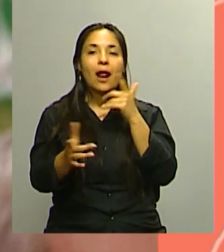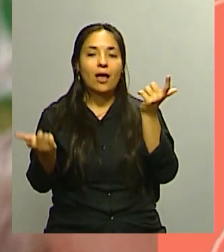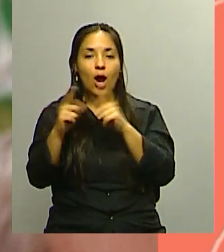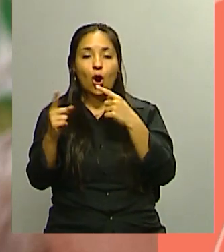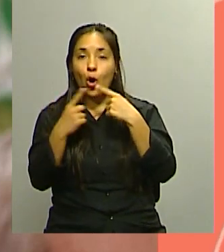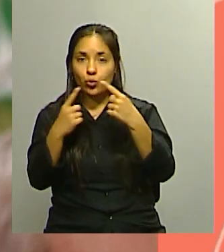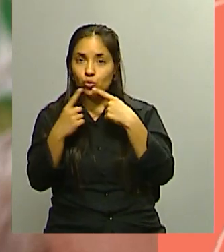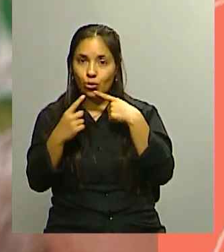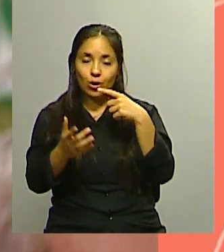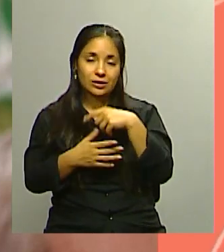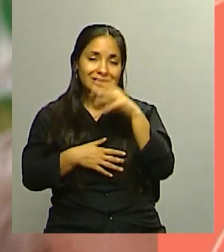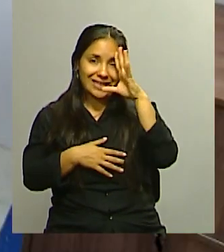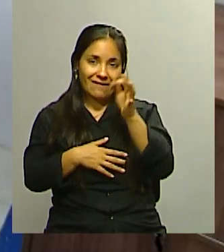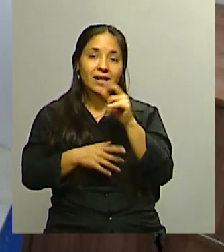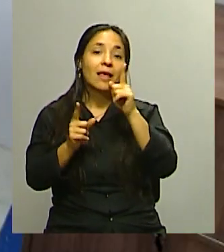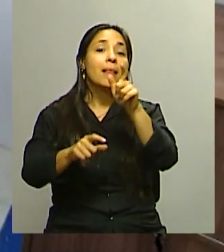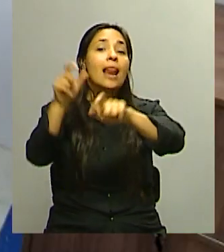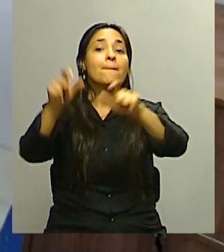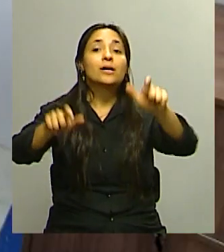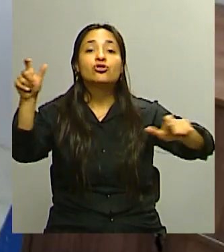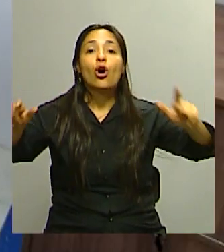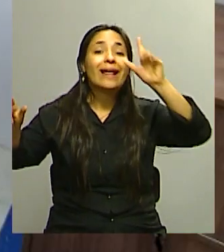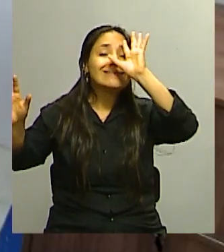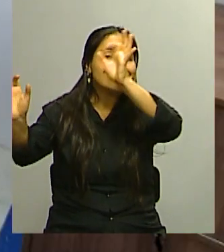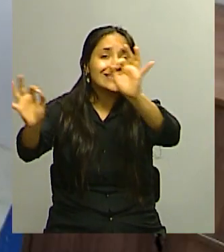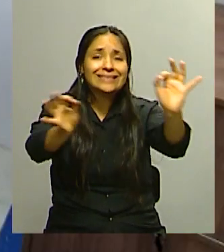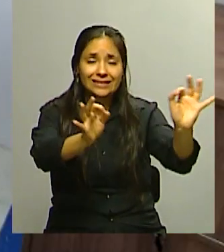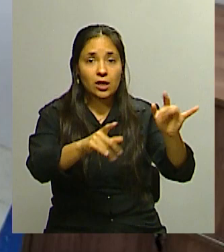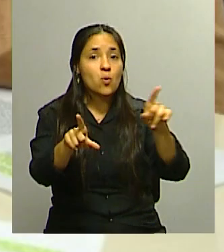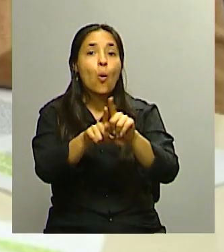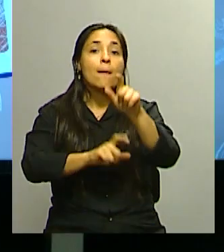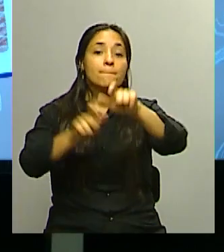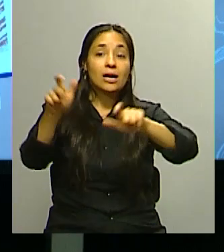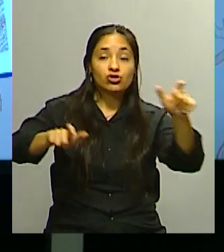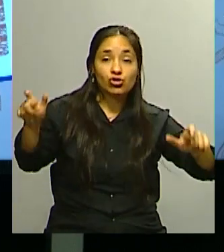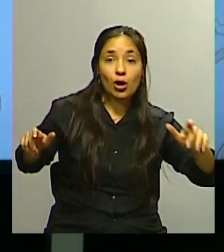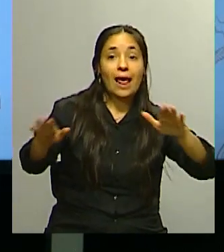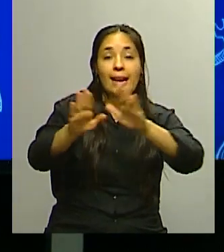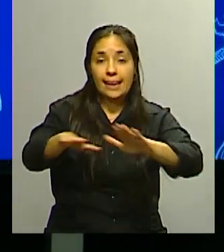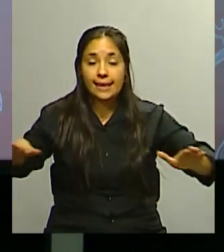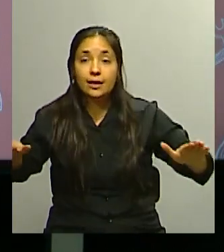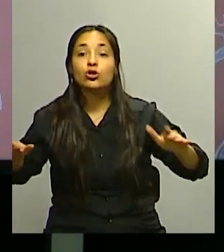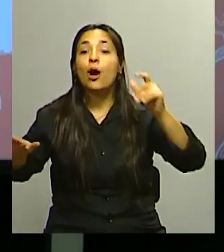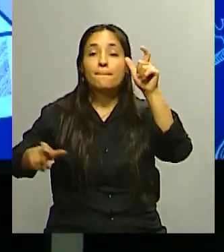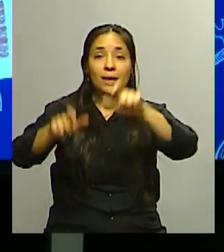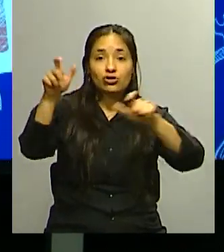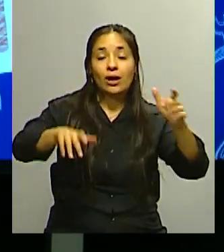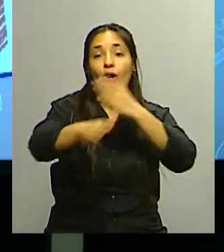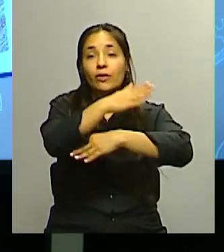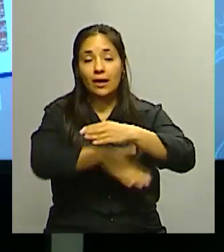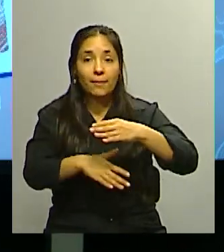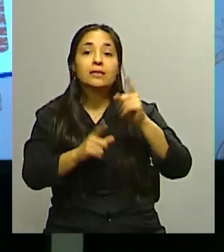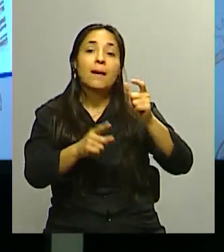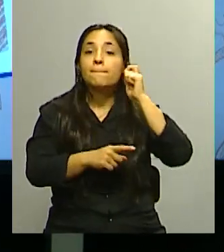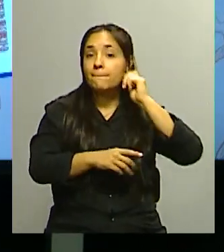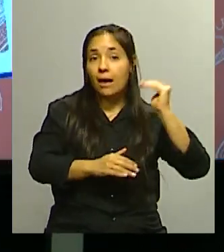todos los ciudadanos. Tenemos que tener claro que así como los niños o las personas con discapacidad, los adultos mayores son una parte vulnerable de la